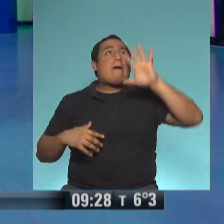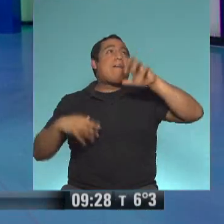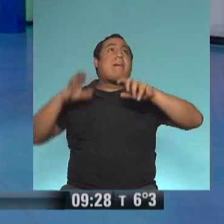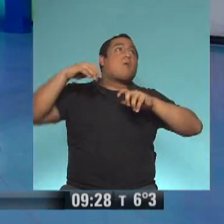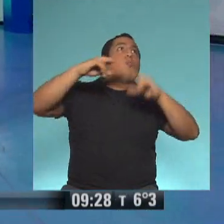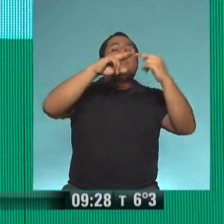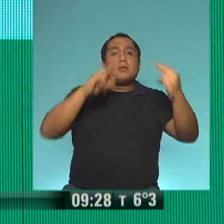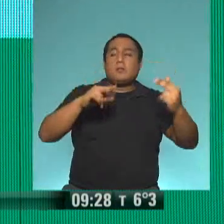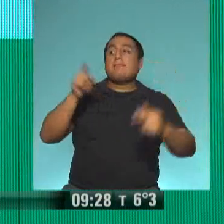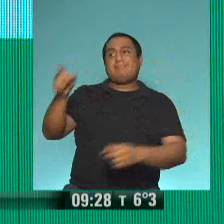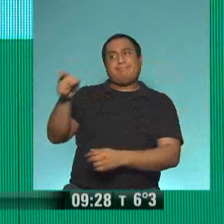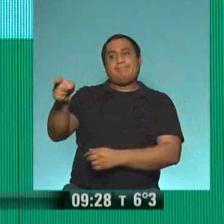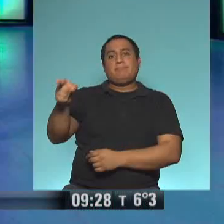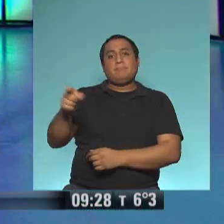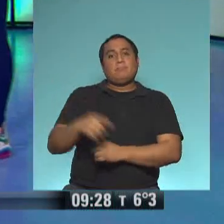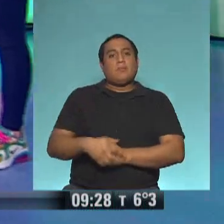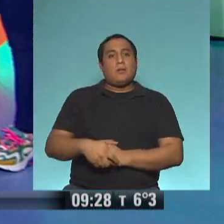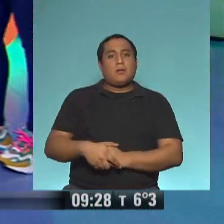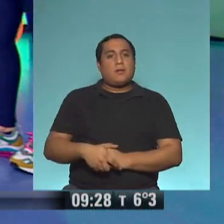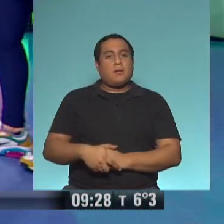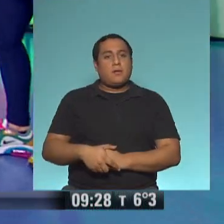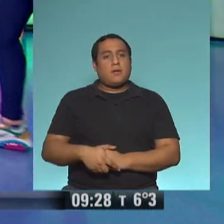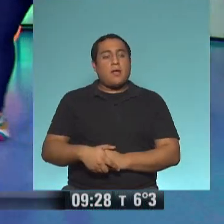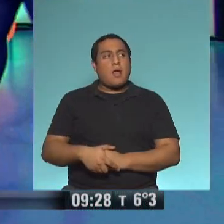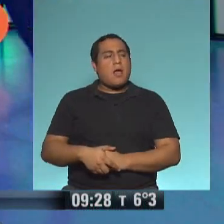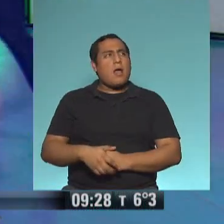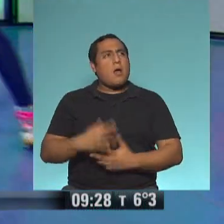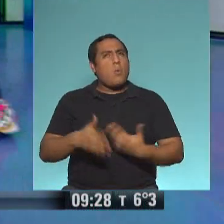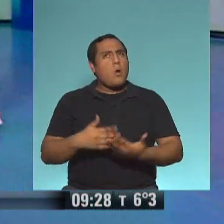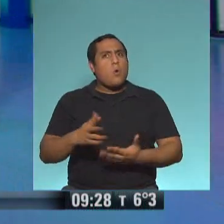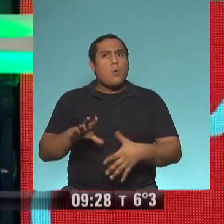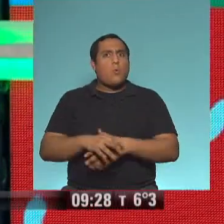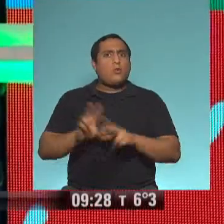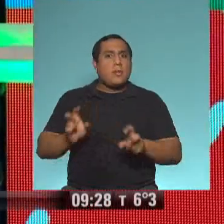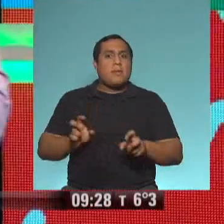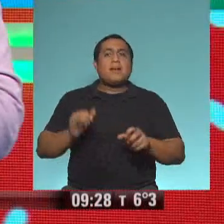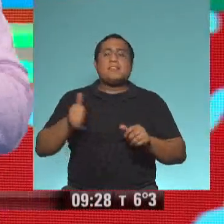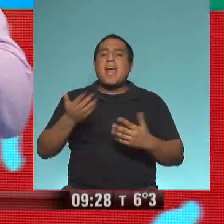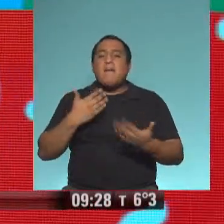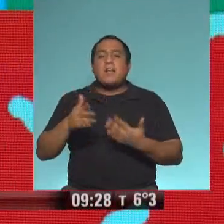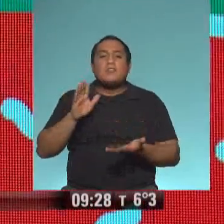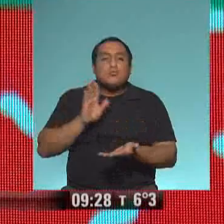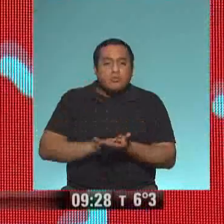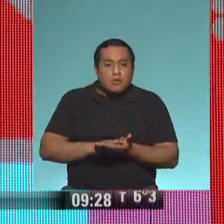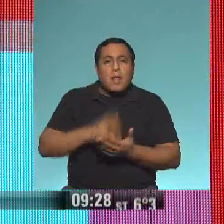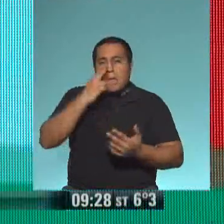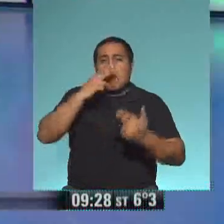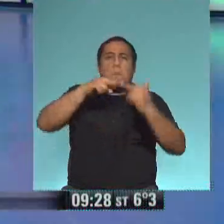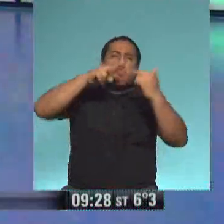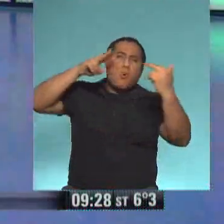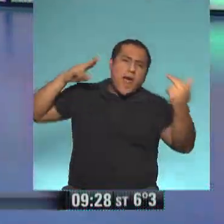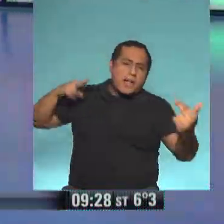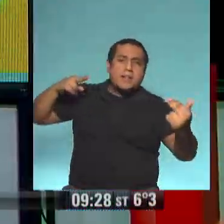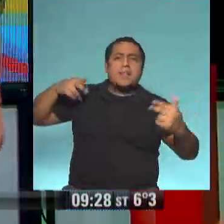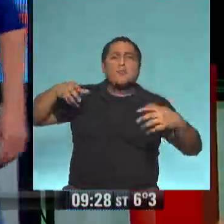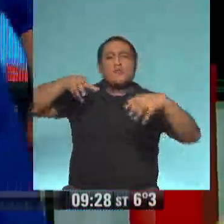selva. Punto para Sol. No te puedo creer. Sí. Jugando sacamos la pista. Vamos a hablar de... Vamos a hablar de puentes y túneles. Bien,